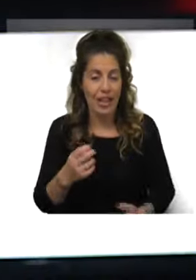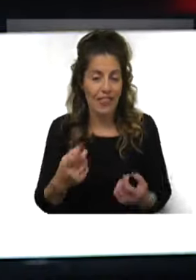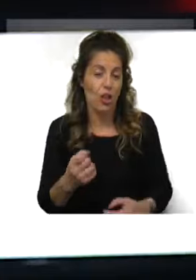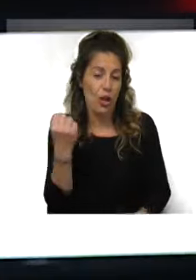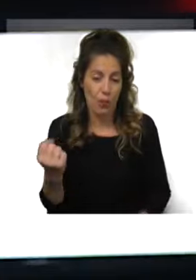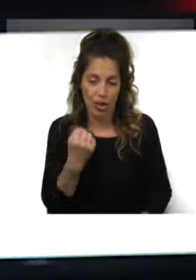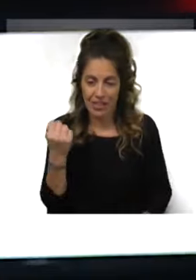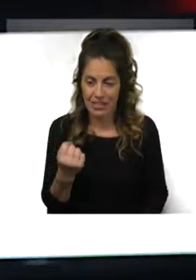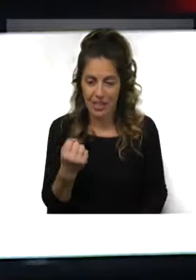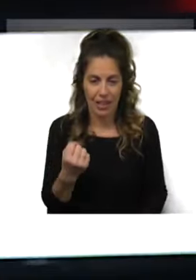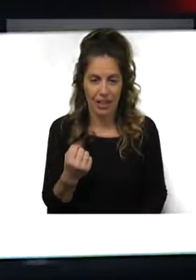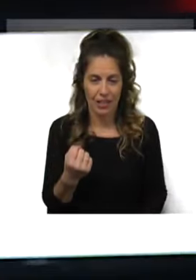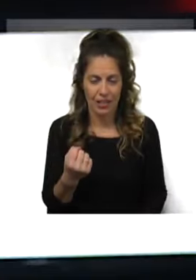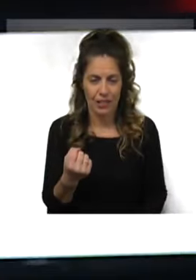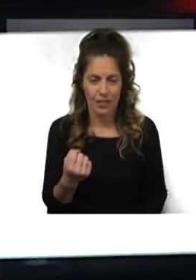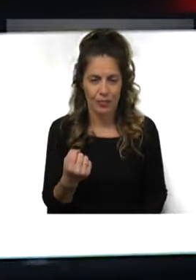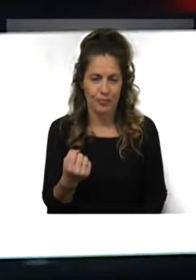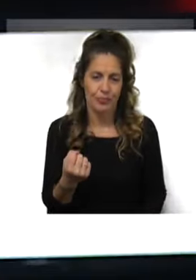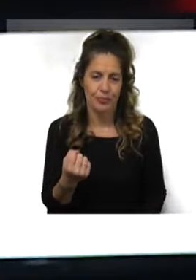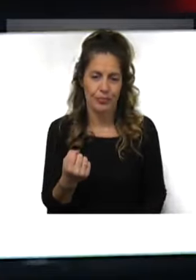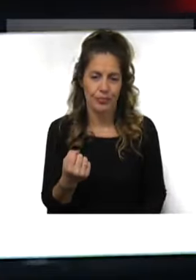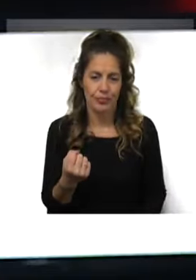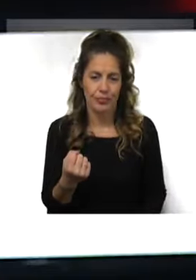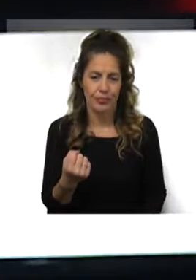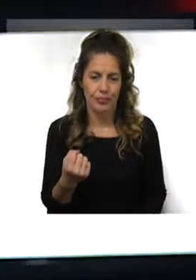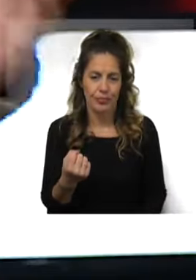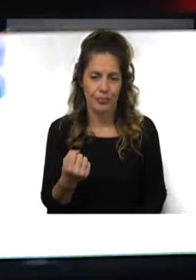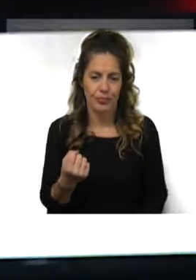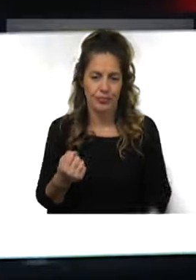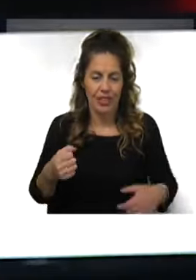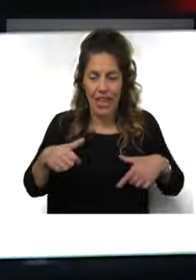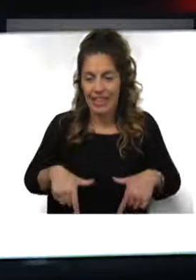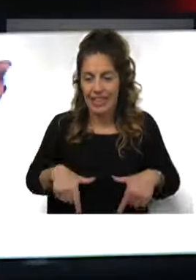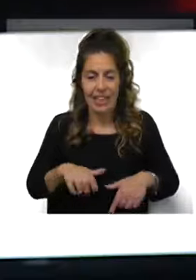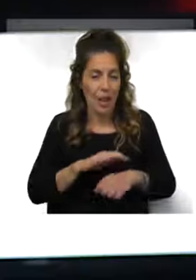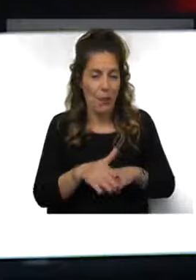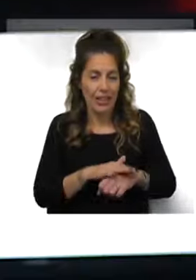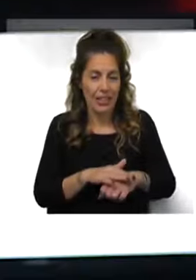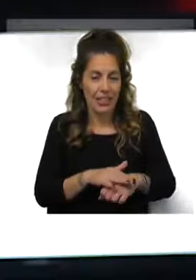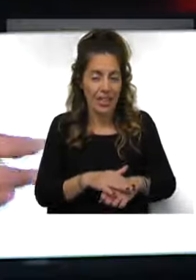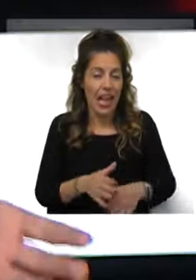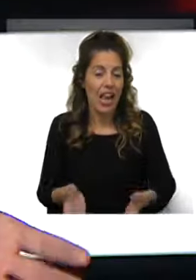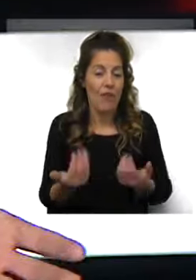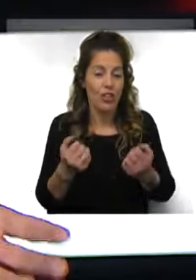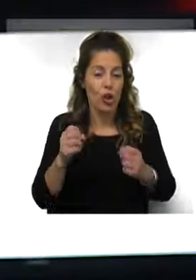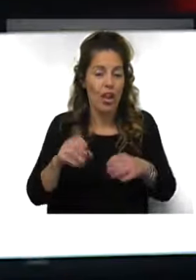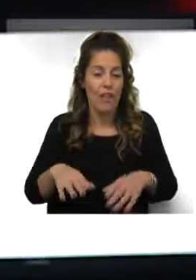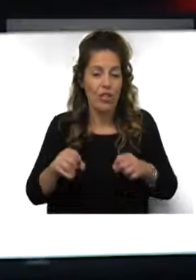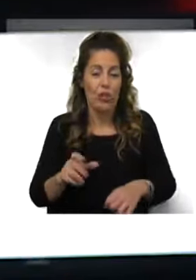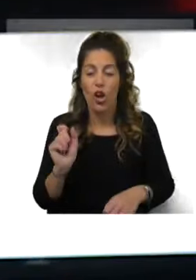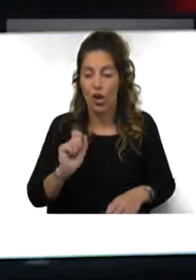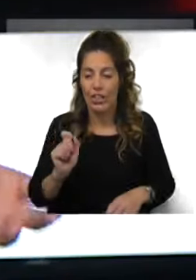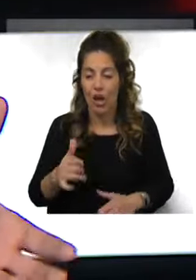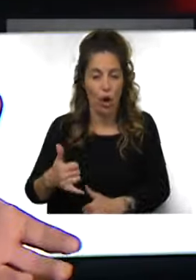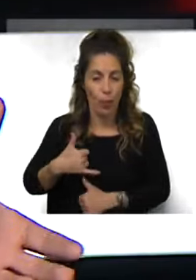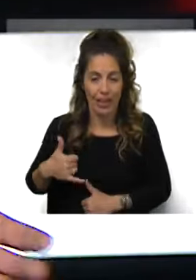este eh Es decir intendente Martínez en su momento levantó la basura con quién con los militares no esc los